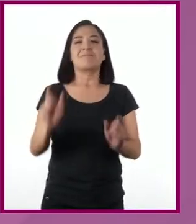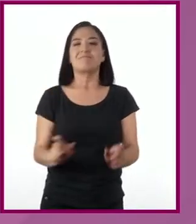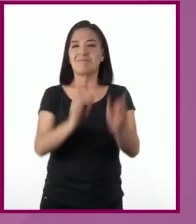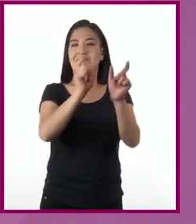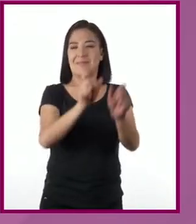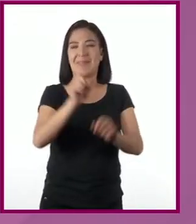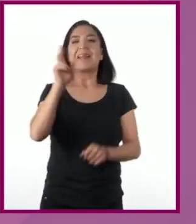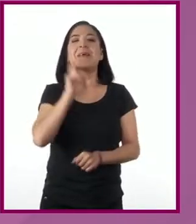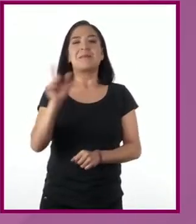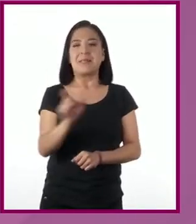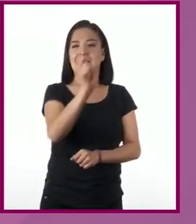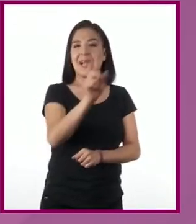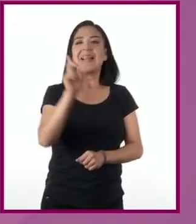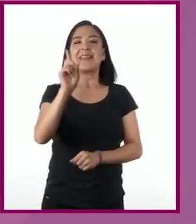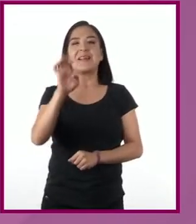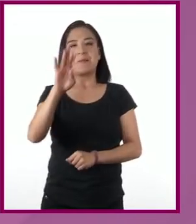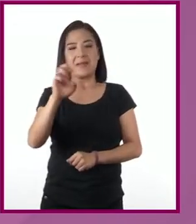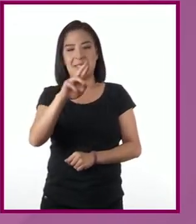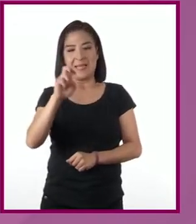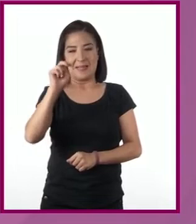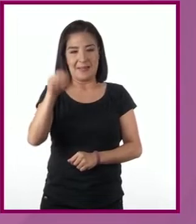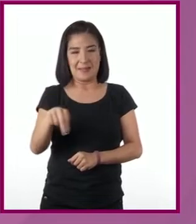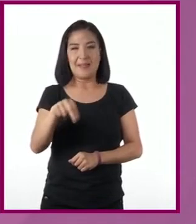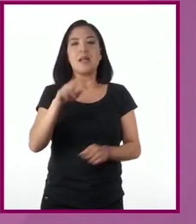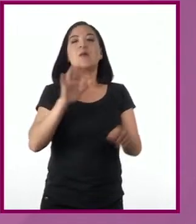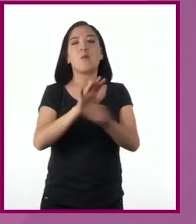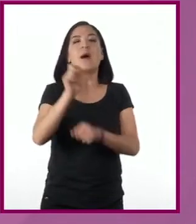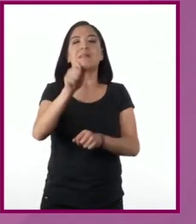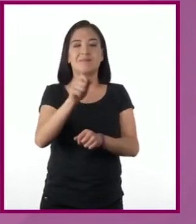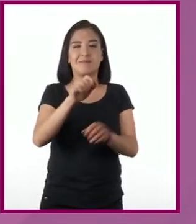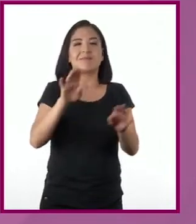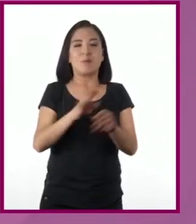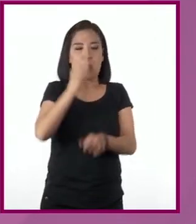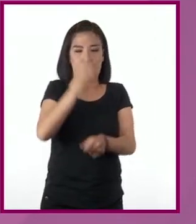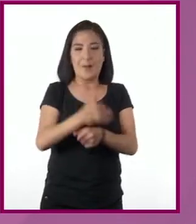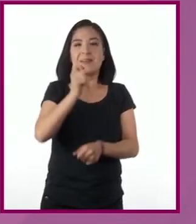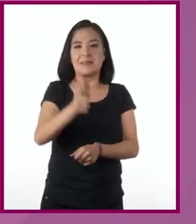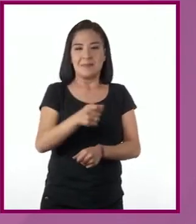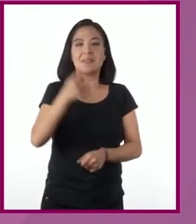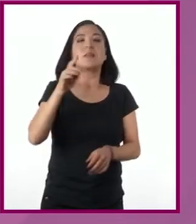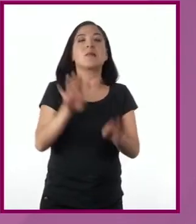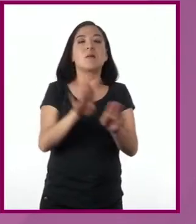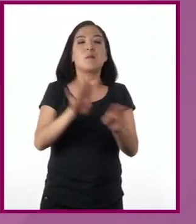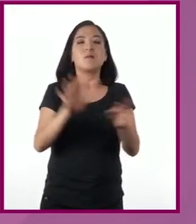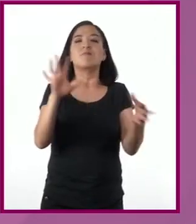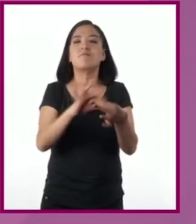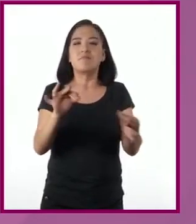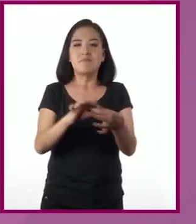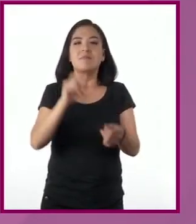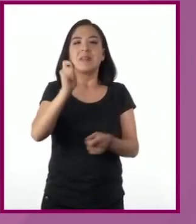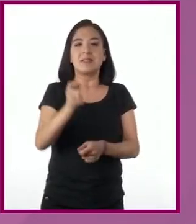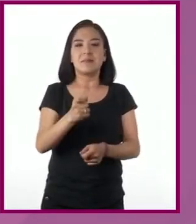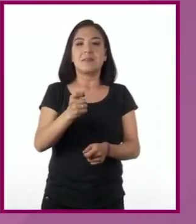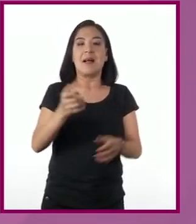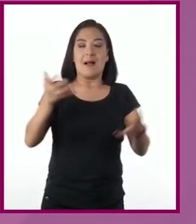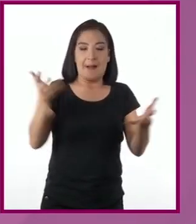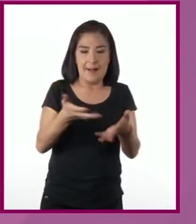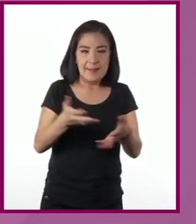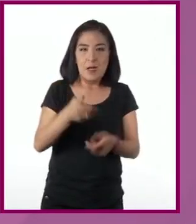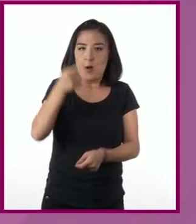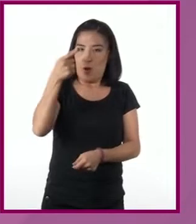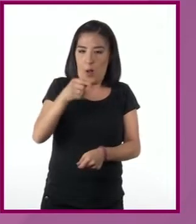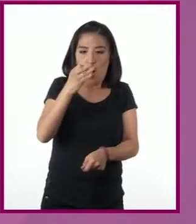caso deberán, pues está conjugado en futuro simple del indicativo. Esto hace que nos refiramos a una acción